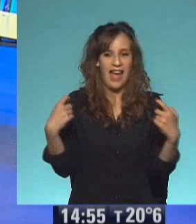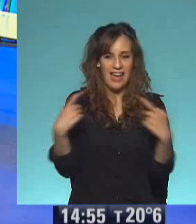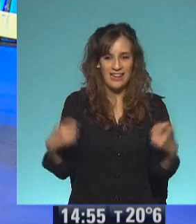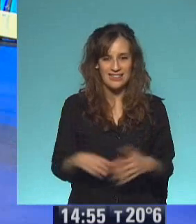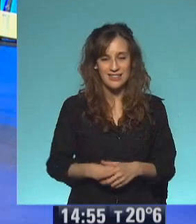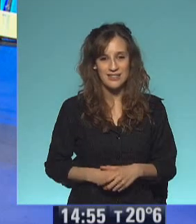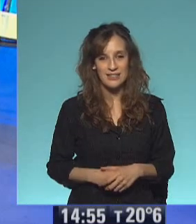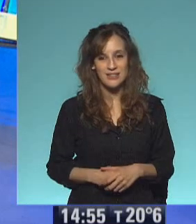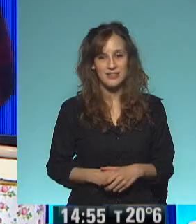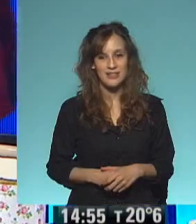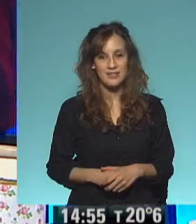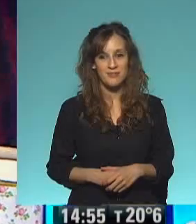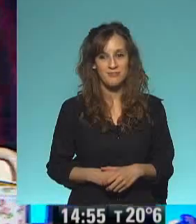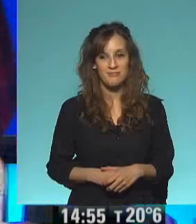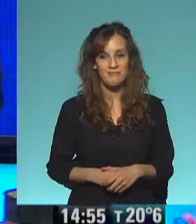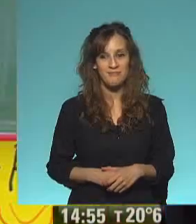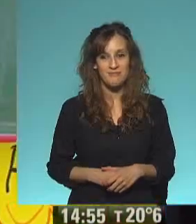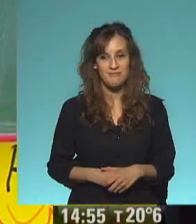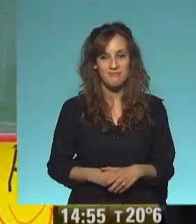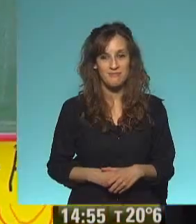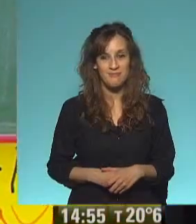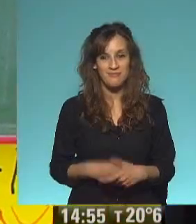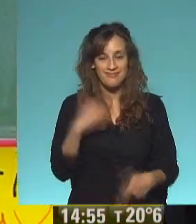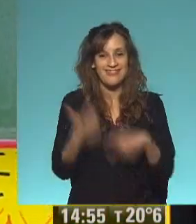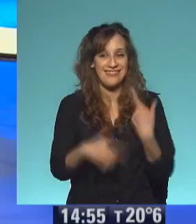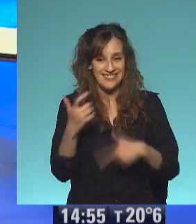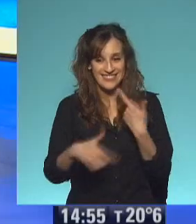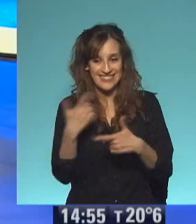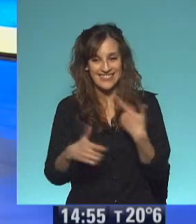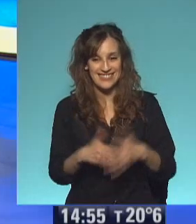Para. Sal de ahí.